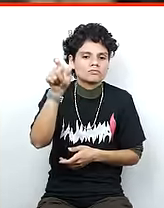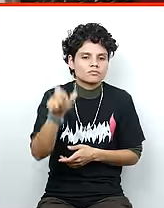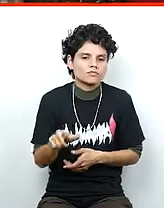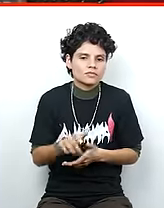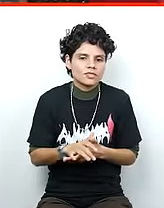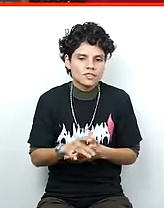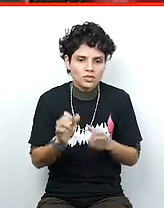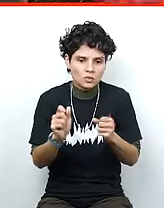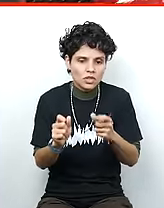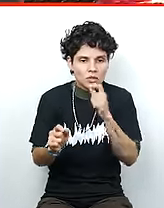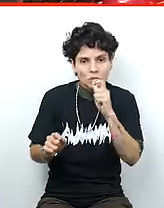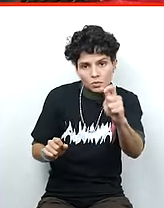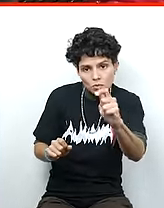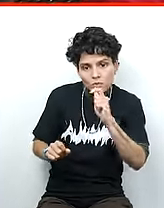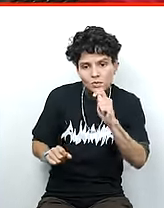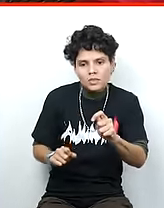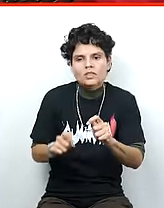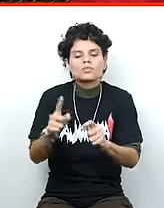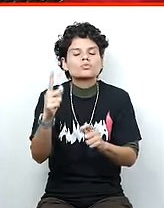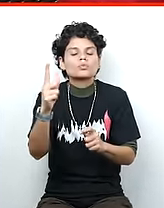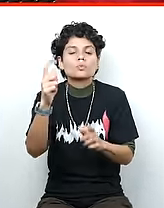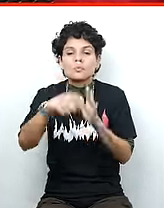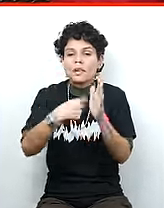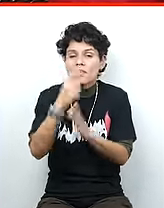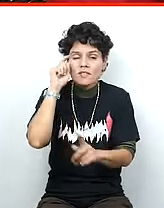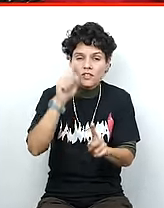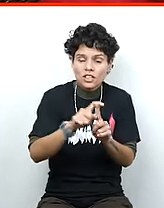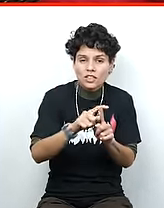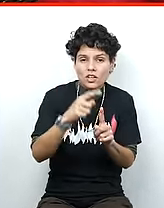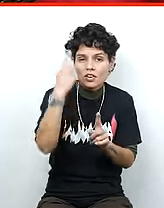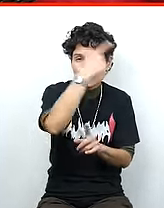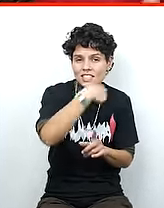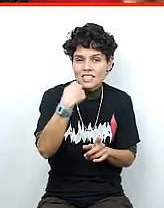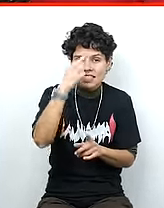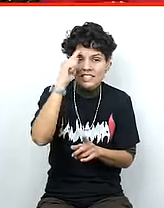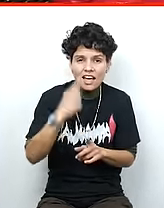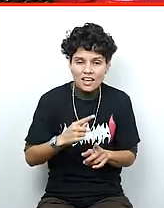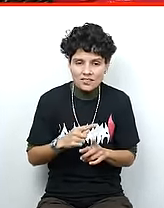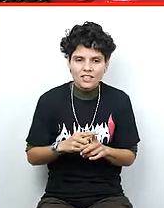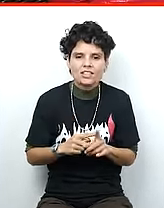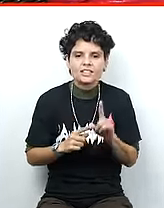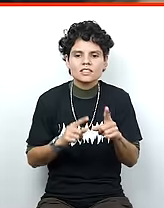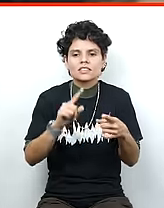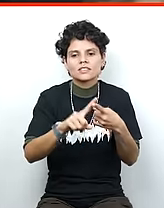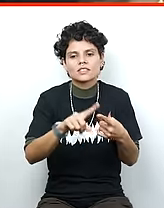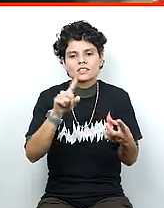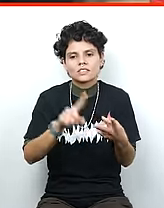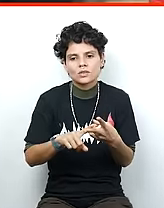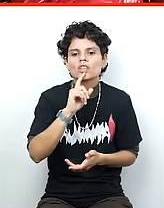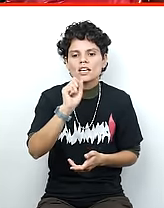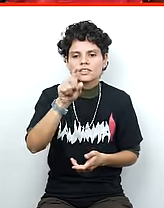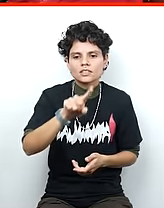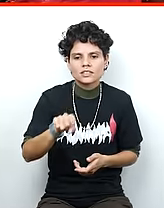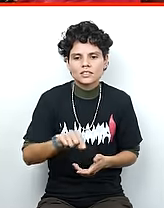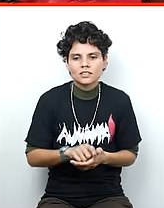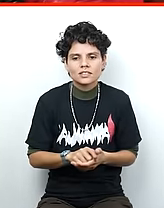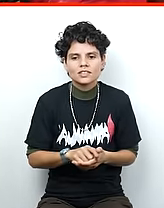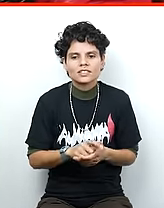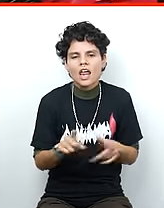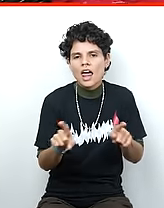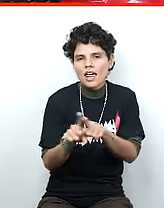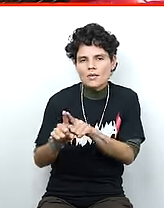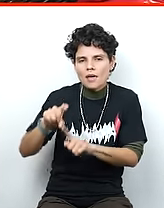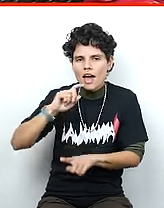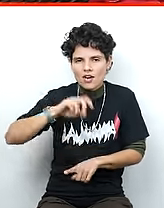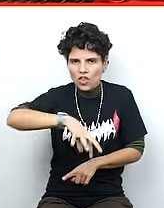esta... ¿Tu película preferida es Scarface? Scarface. ¿Sí? ¿Y la segunda? Chotas. ¿Chotas? Chotas,